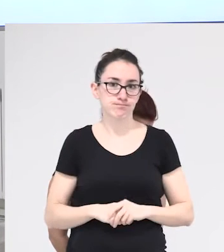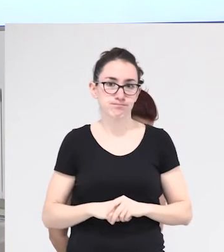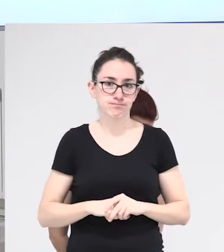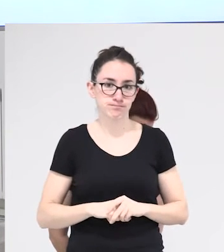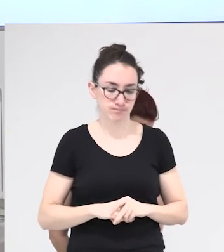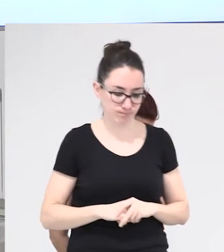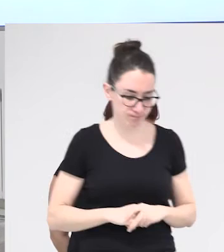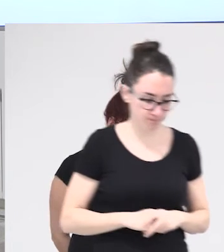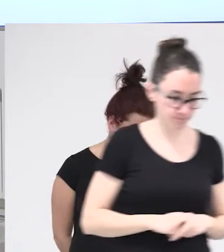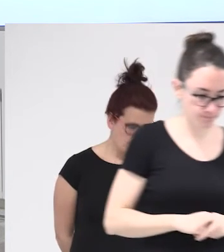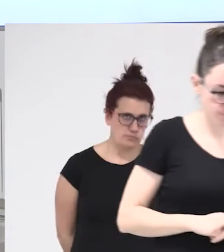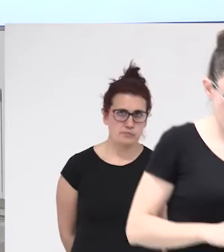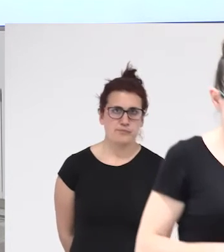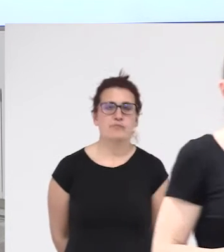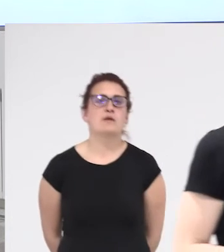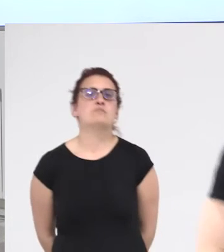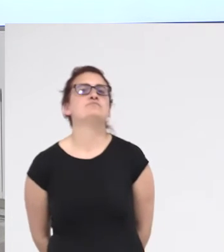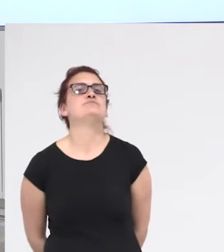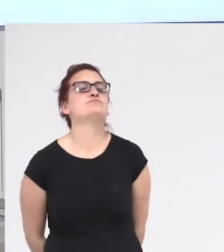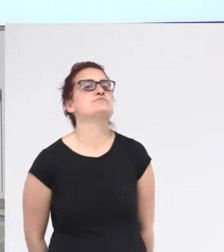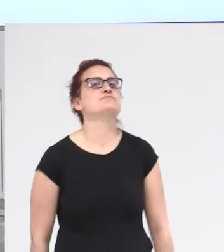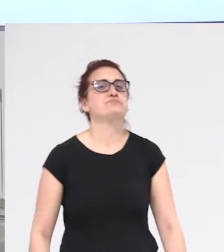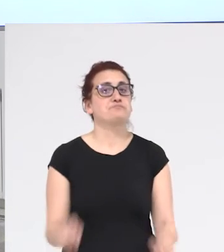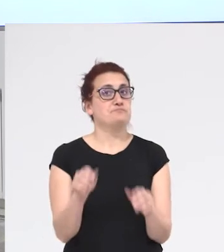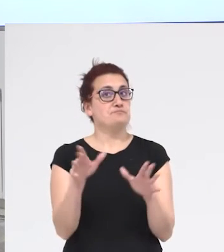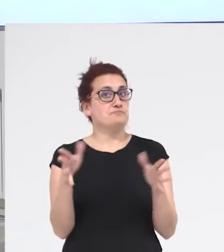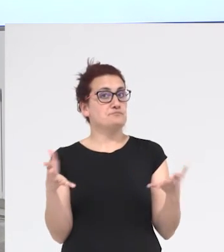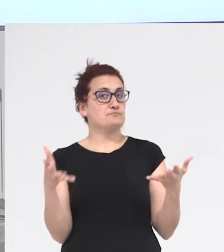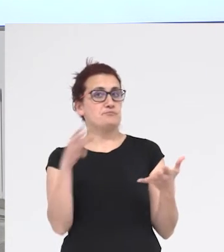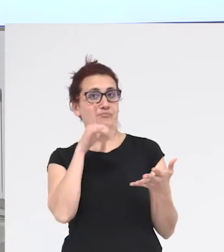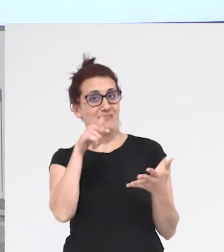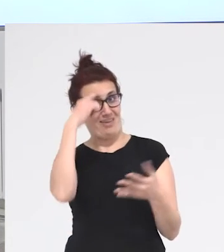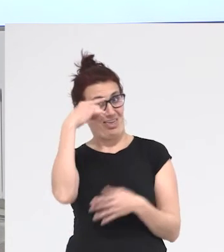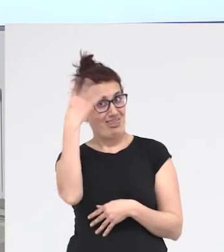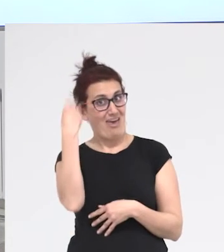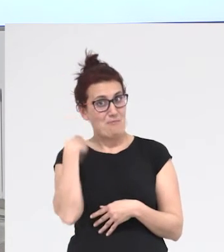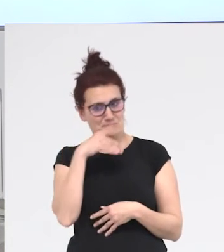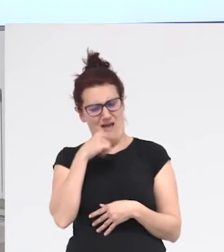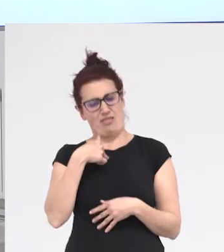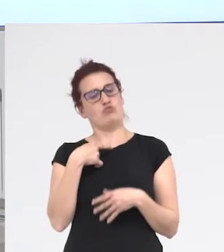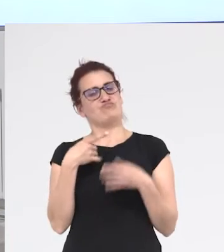a seguir. Bien, entonces, con esta idea del estar en línea,